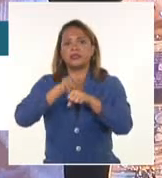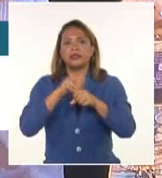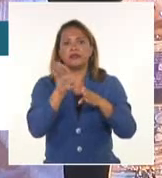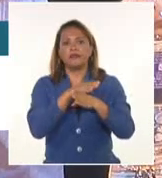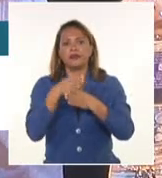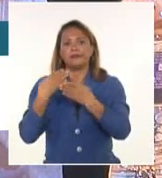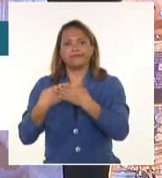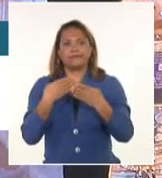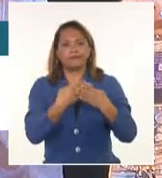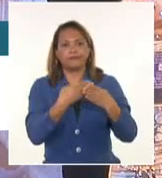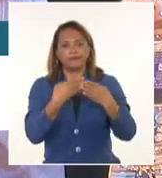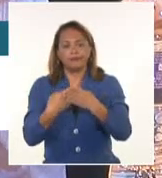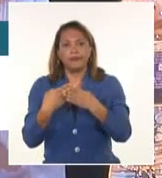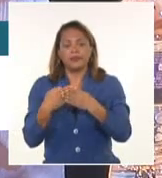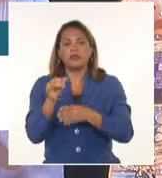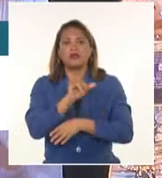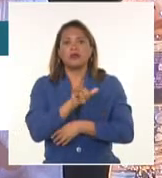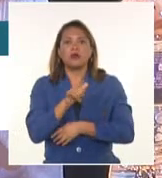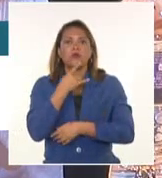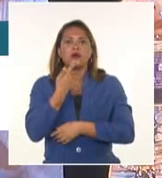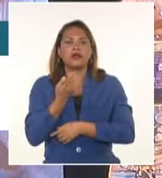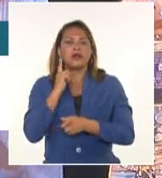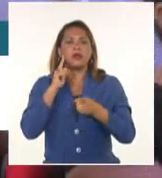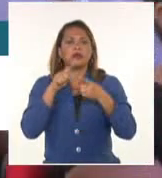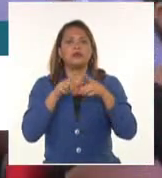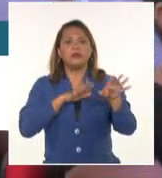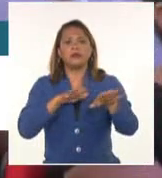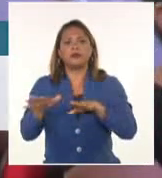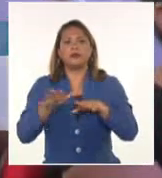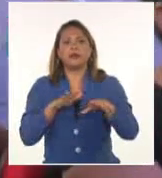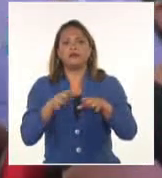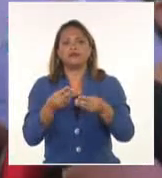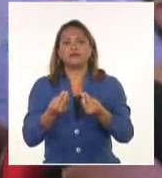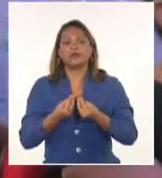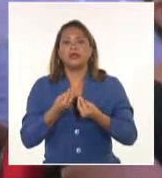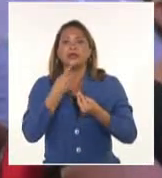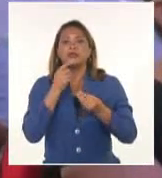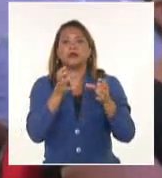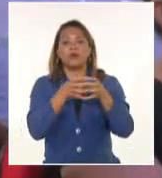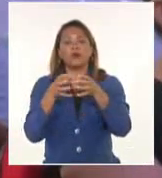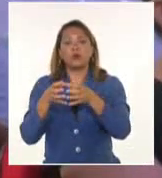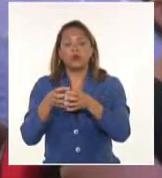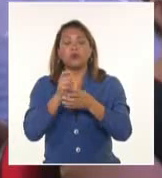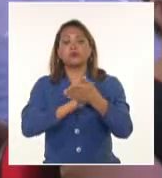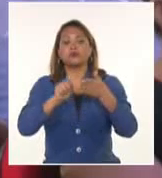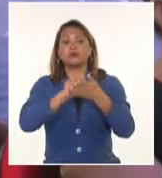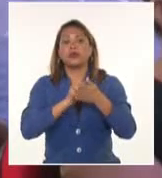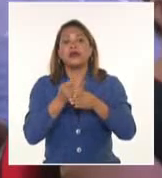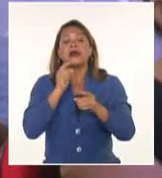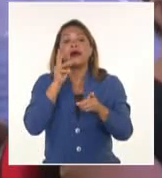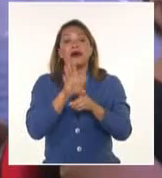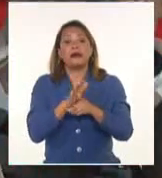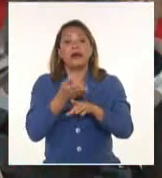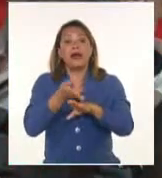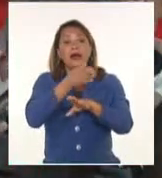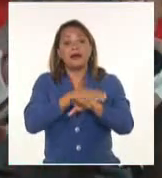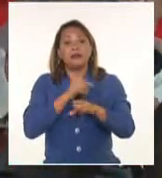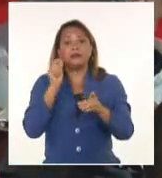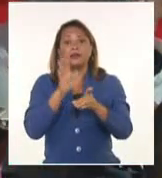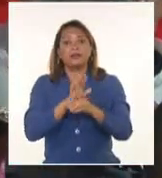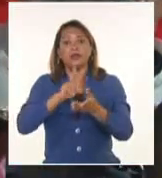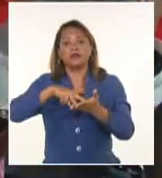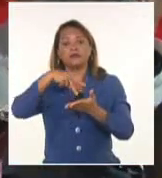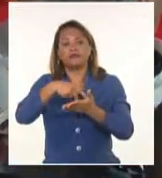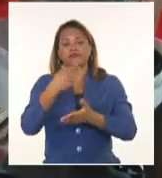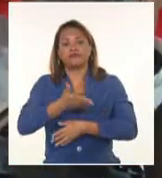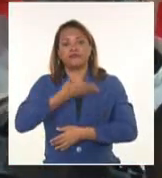organizaciones de masas, como parte de la preparación que reciben las estructuras del Poder Popular antes del inicio de la rendición de cuenta. Un